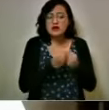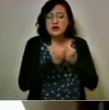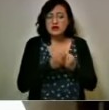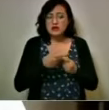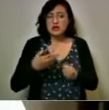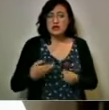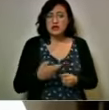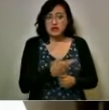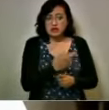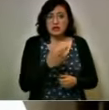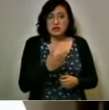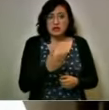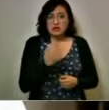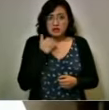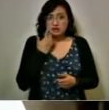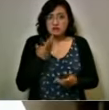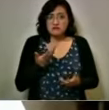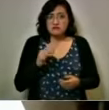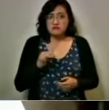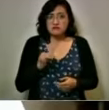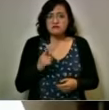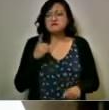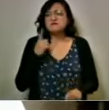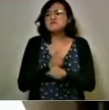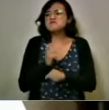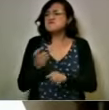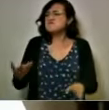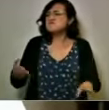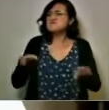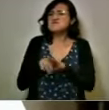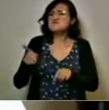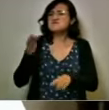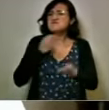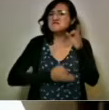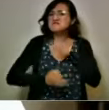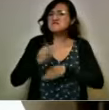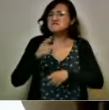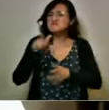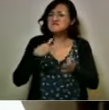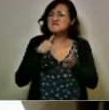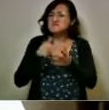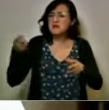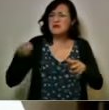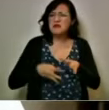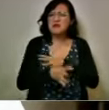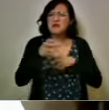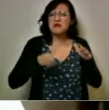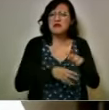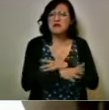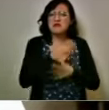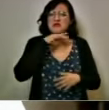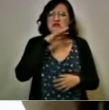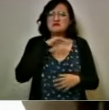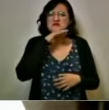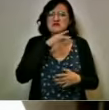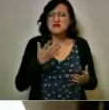Atoyac sin clausurar todas las fuentes de contaminación.